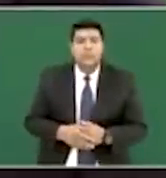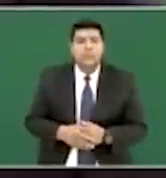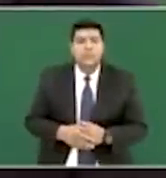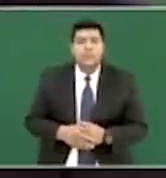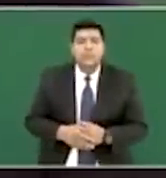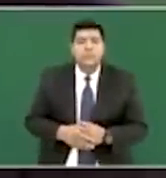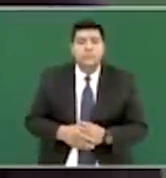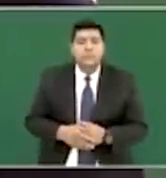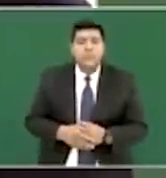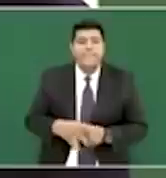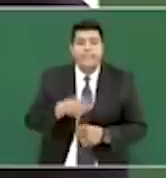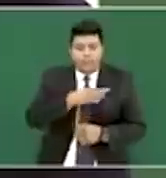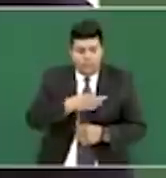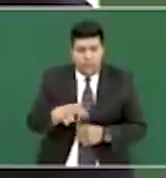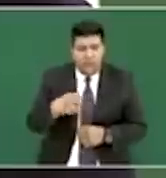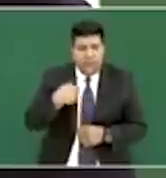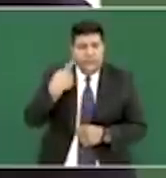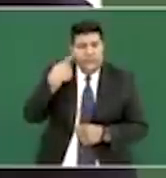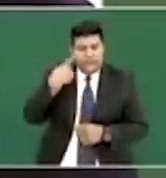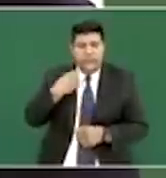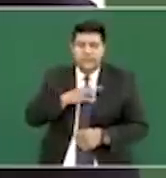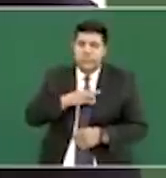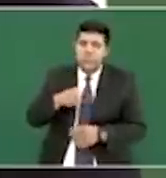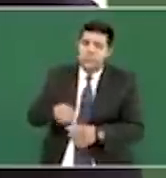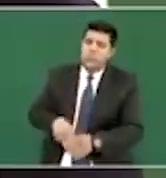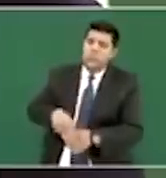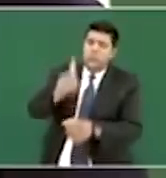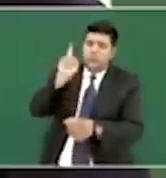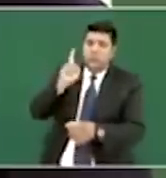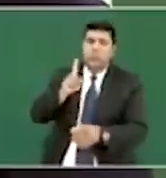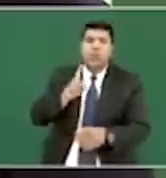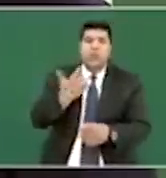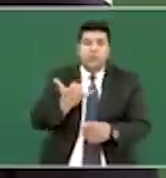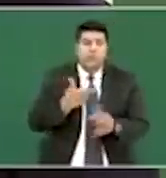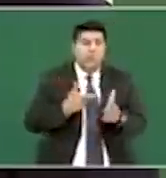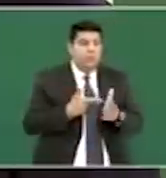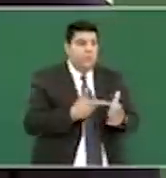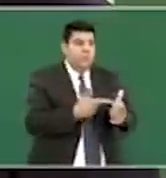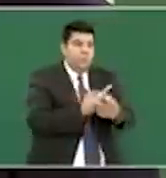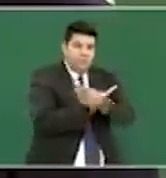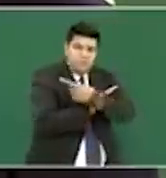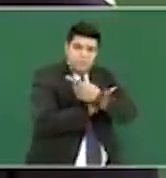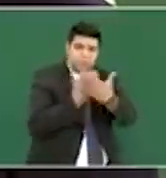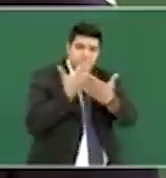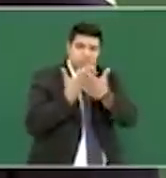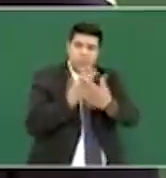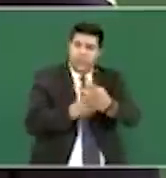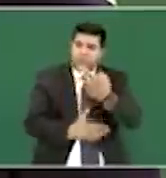hay la posibilidad de la reincorporación, la readaptación,